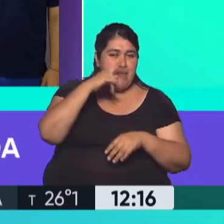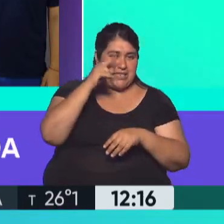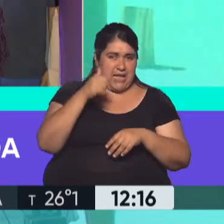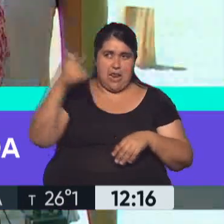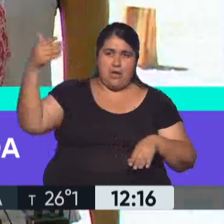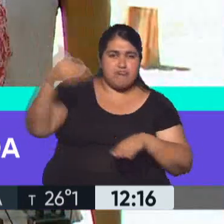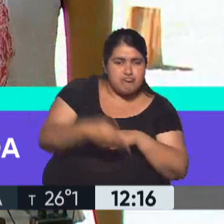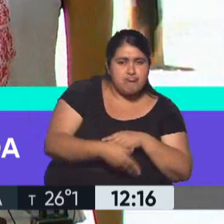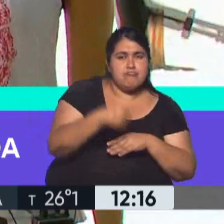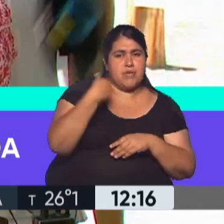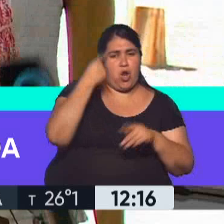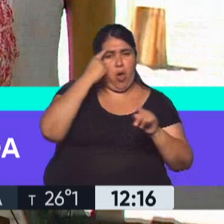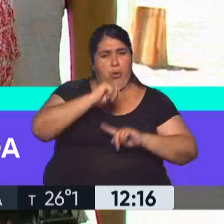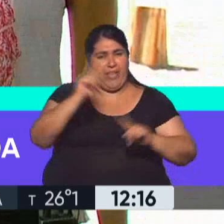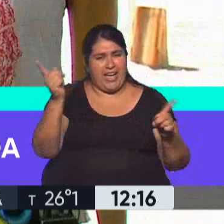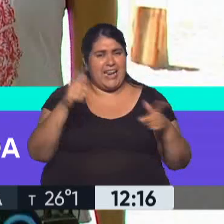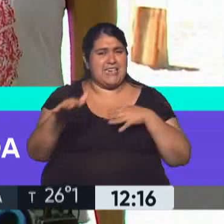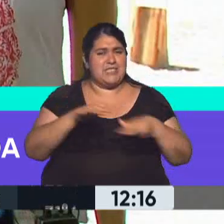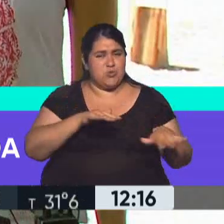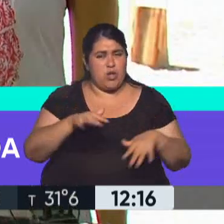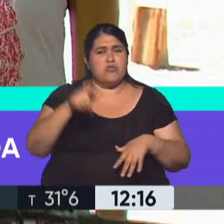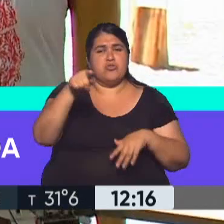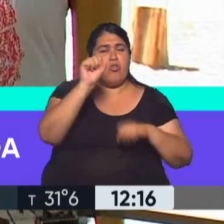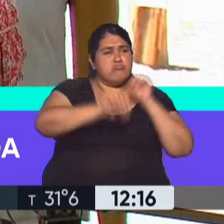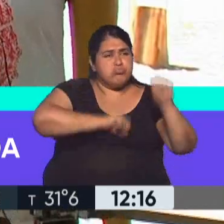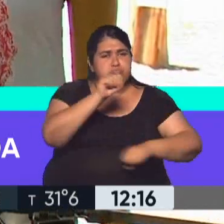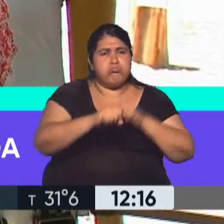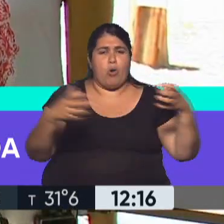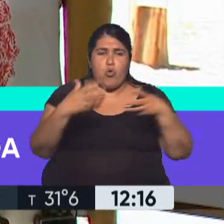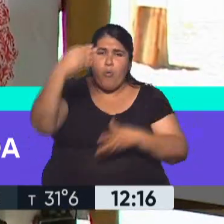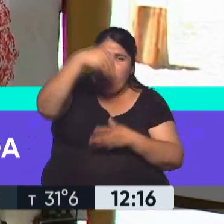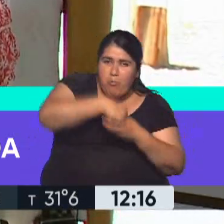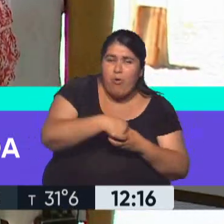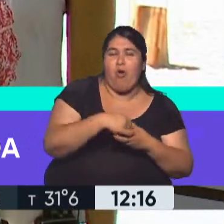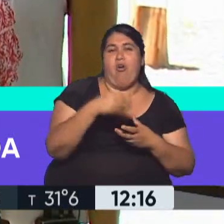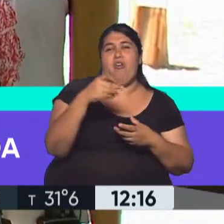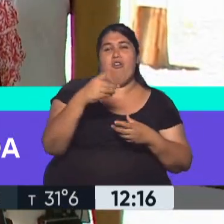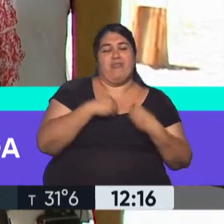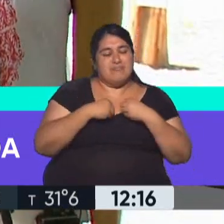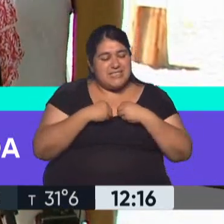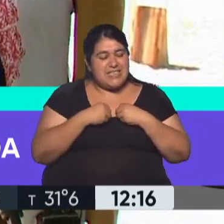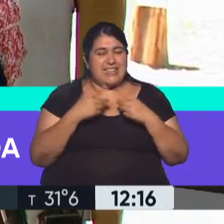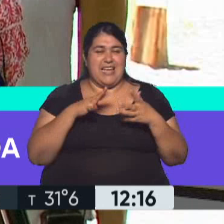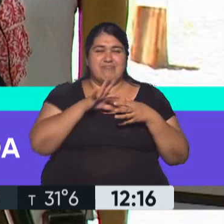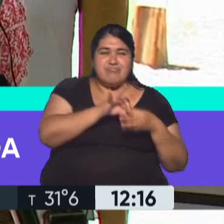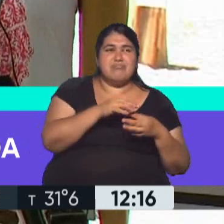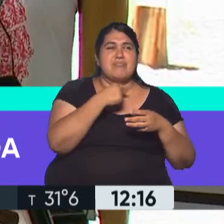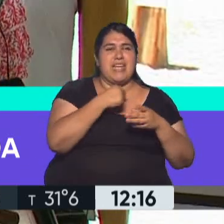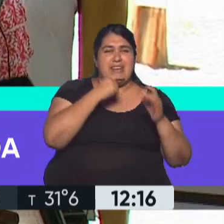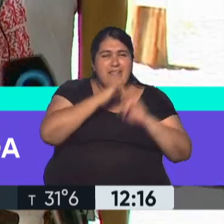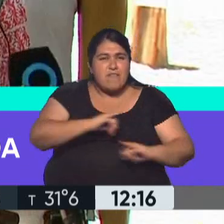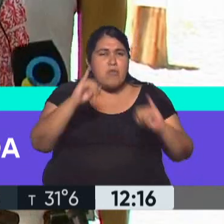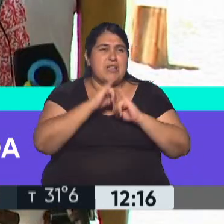al lugar del hecho porque no pueden creer lo sucedido, porque también son ciclistas, porque también llevan parte de su vida tratando de fomentar